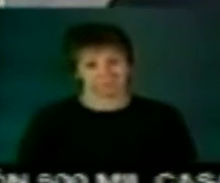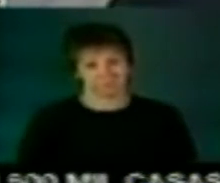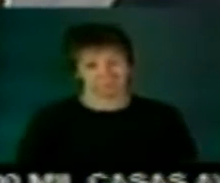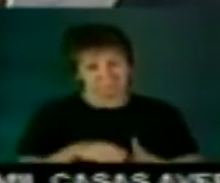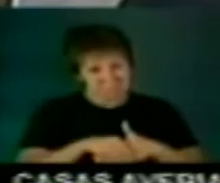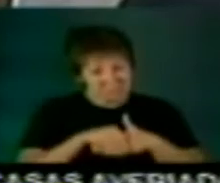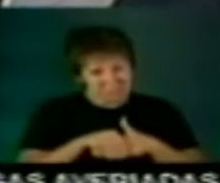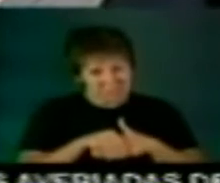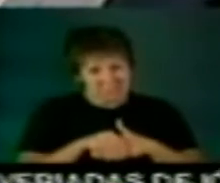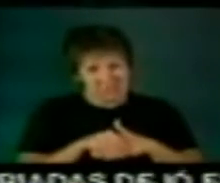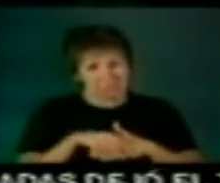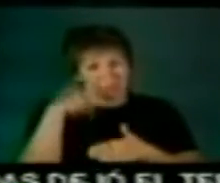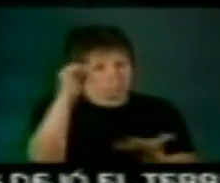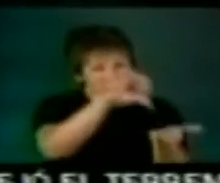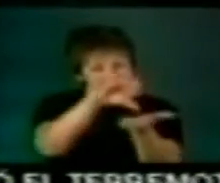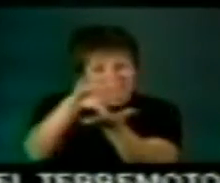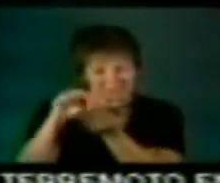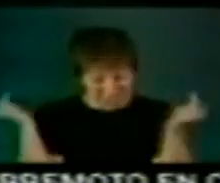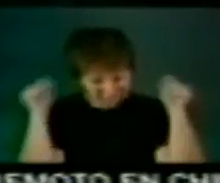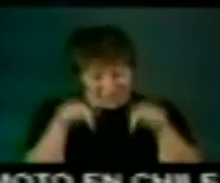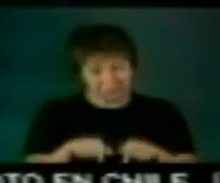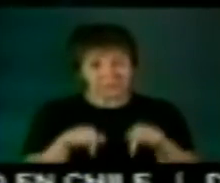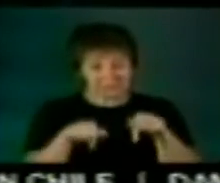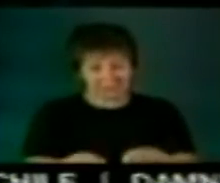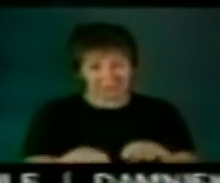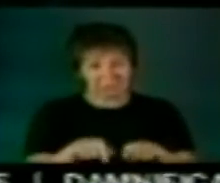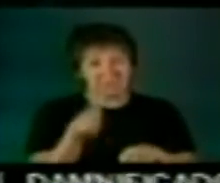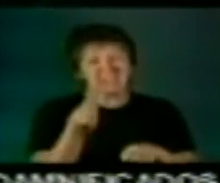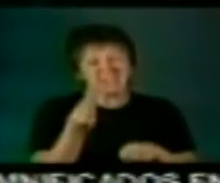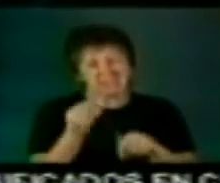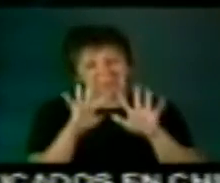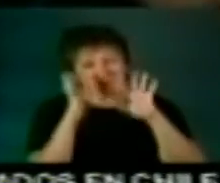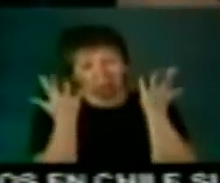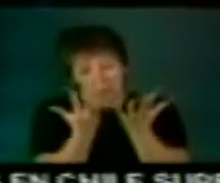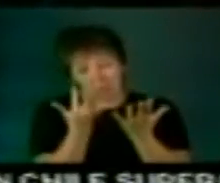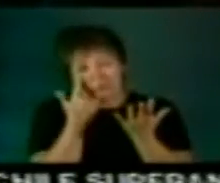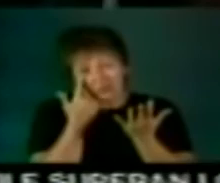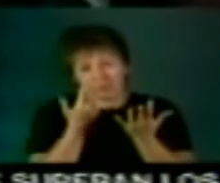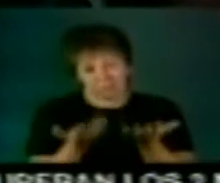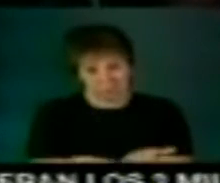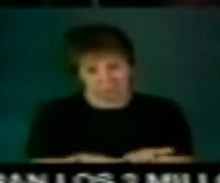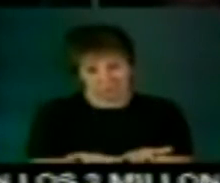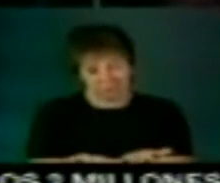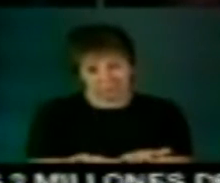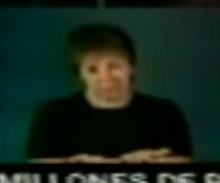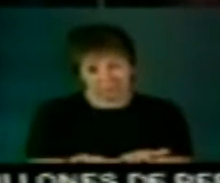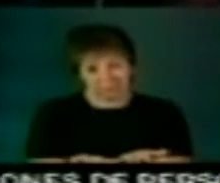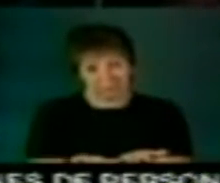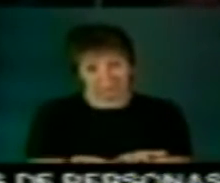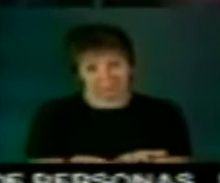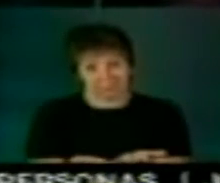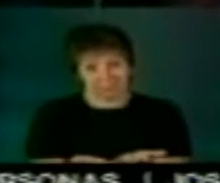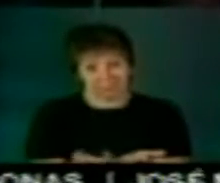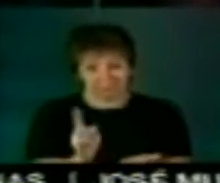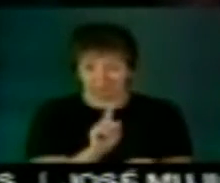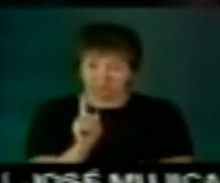Amigos que han venido del exterior, ¿en qué mundo vivimos? No